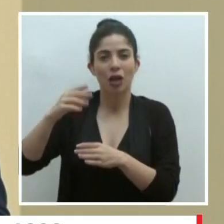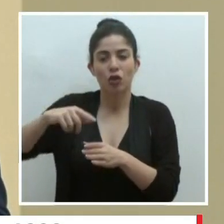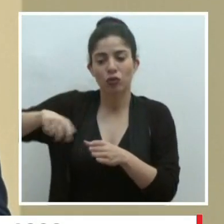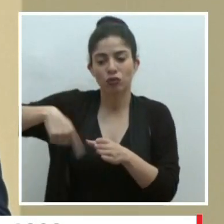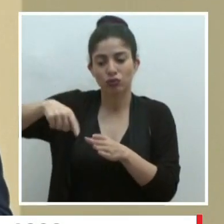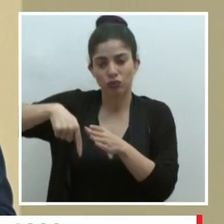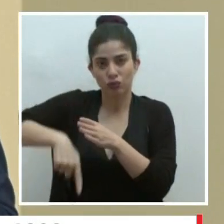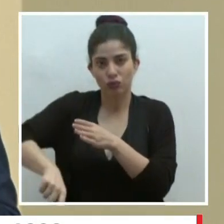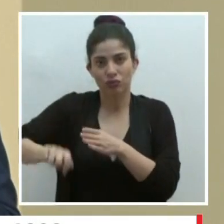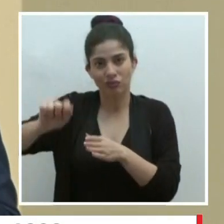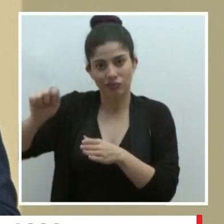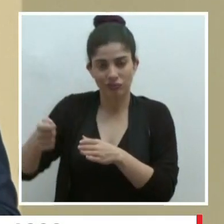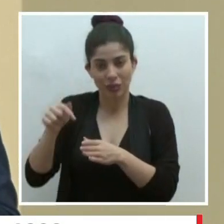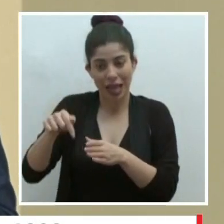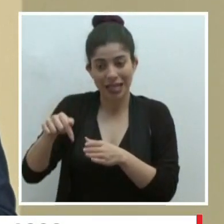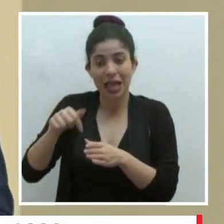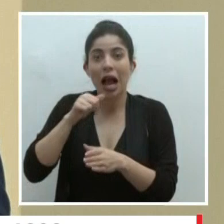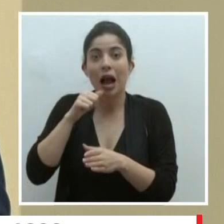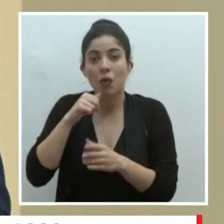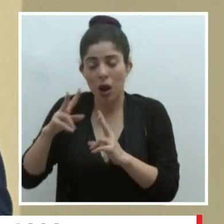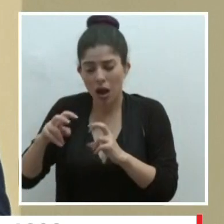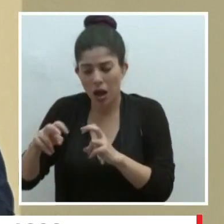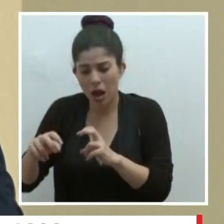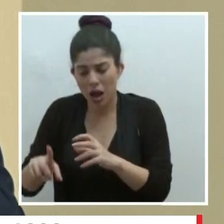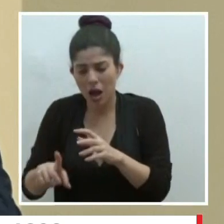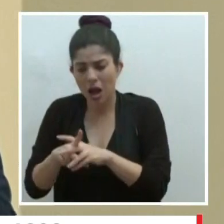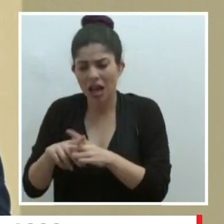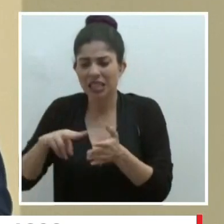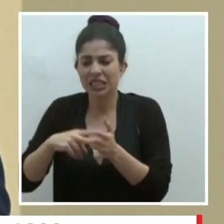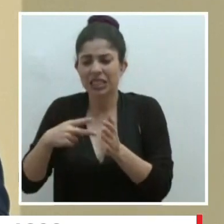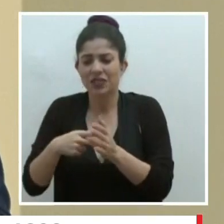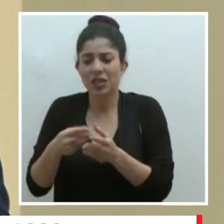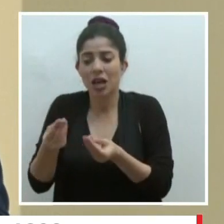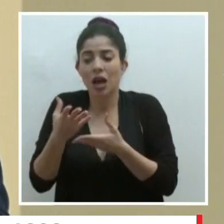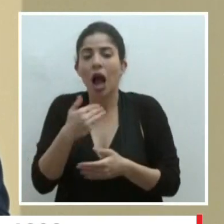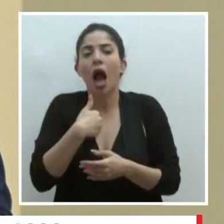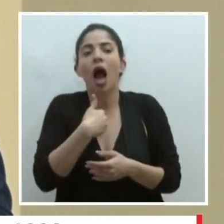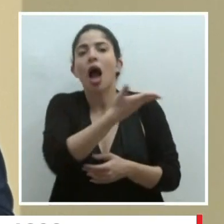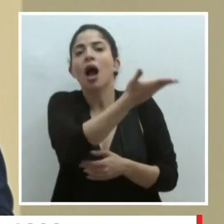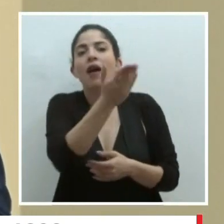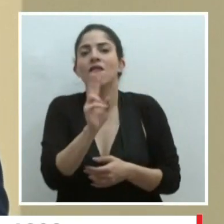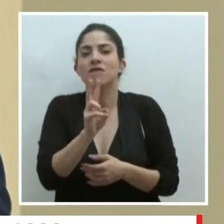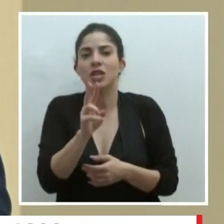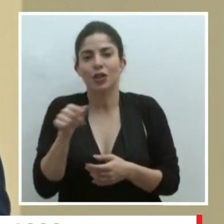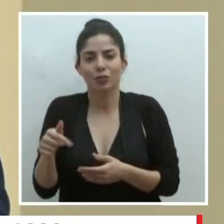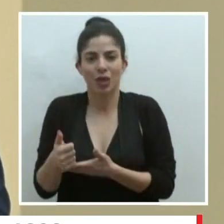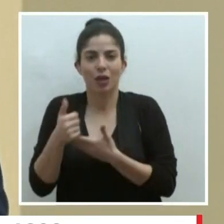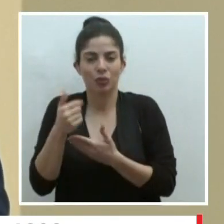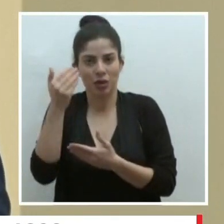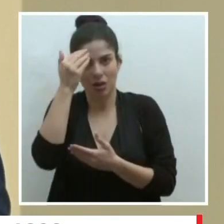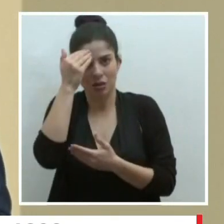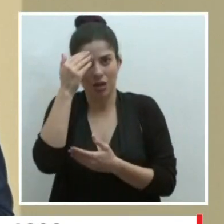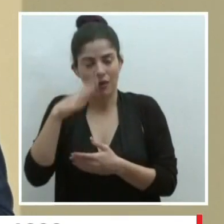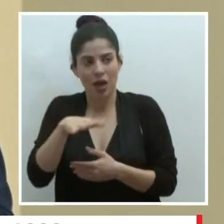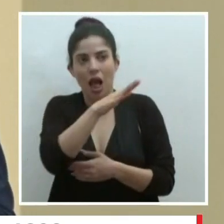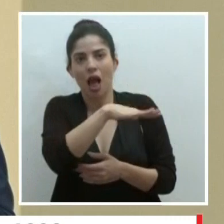sanitarios, si eso verdaderamente significaba que había una transmisión mucho mayor. Entonces, en realidad lo que estamos acá haciendo es para